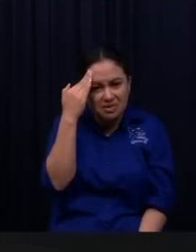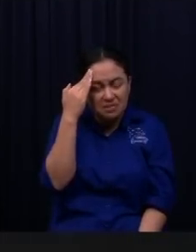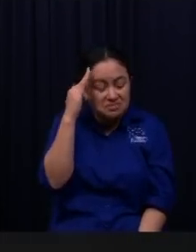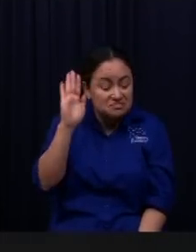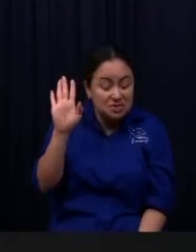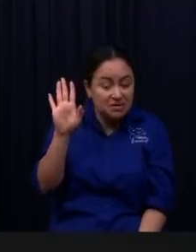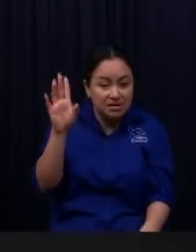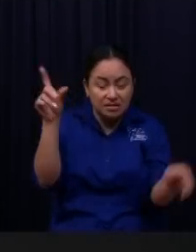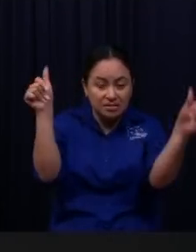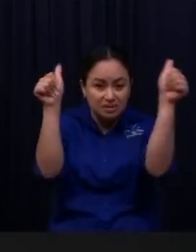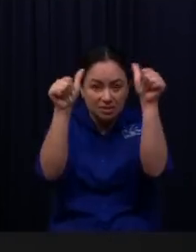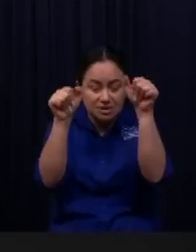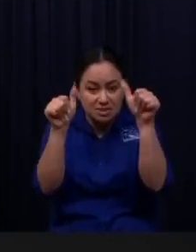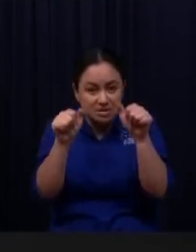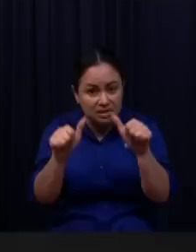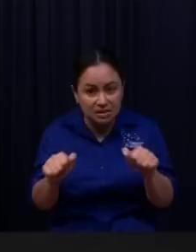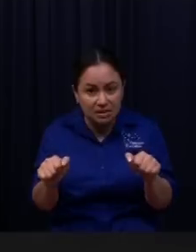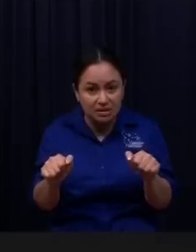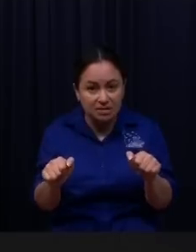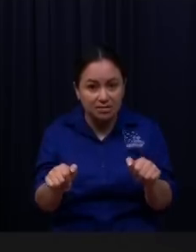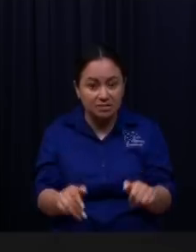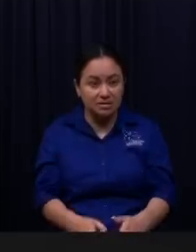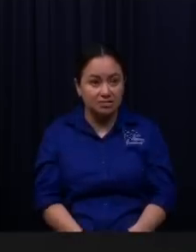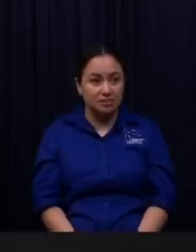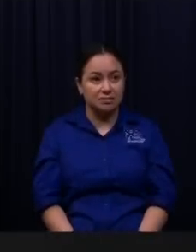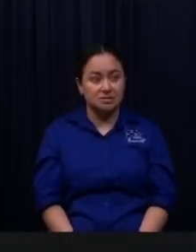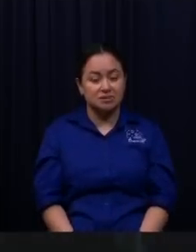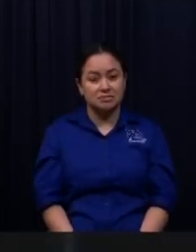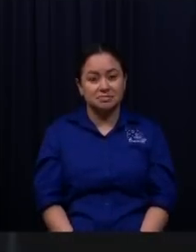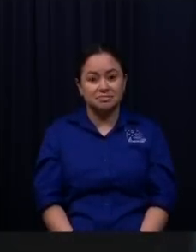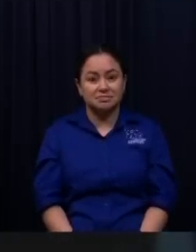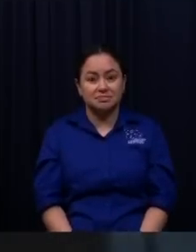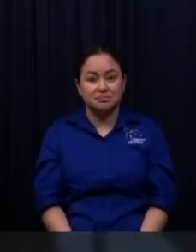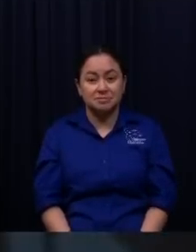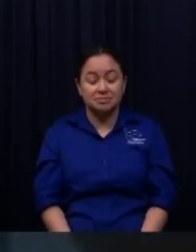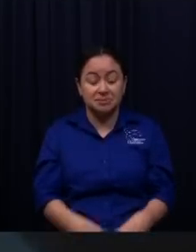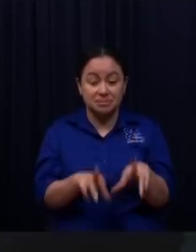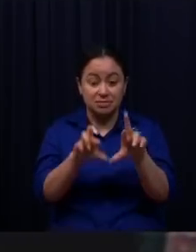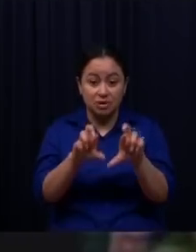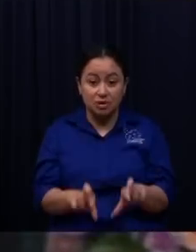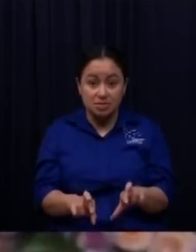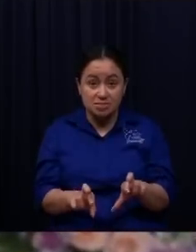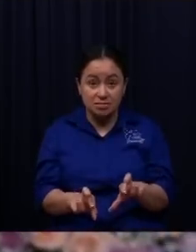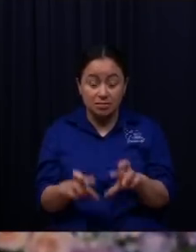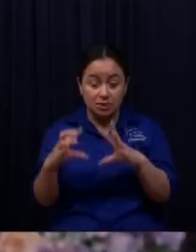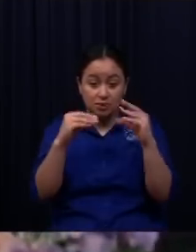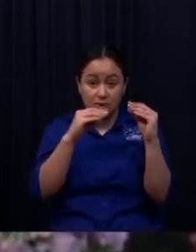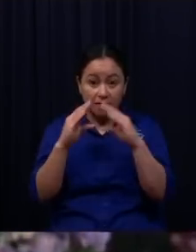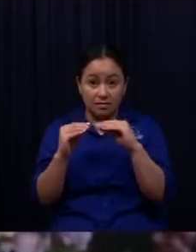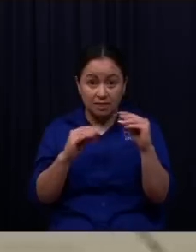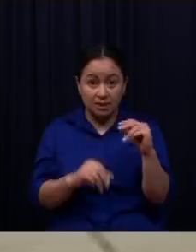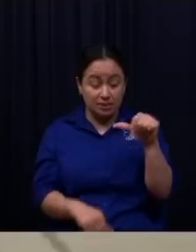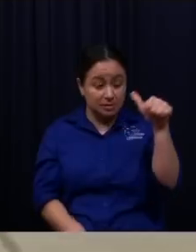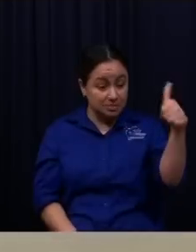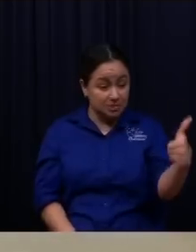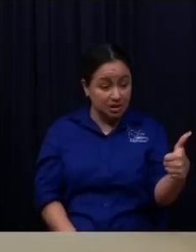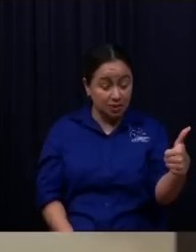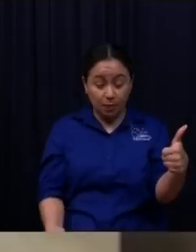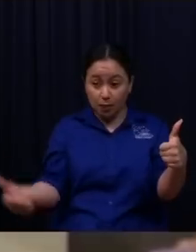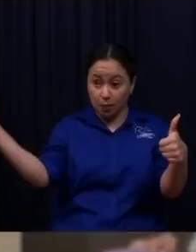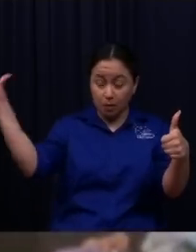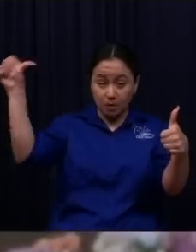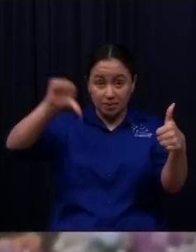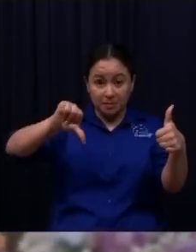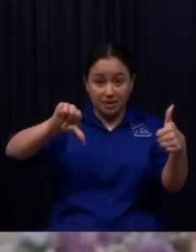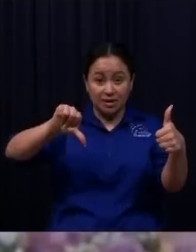Incluso algunos, cuando se habla de bien y de mal, lo miran desde un punto de vista subjetivo, muy personal, porque